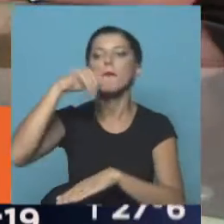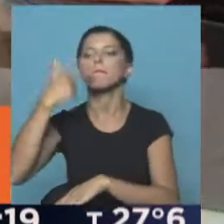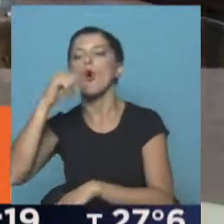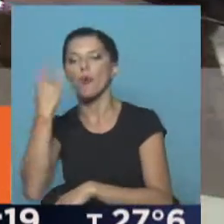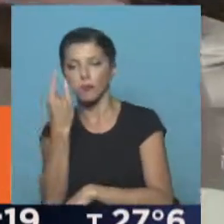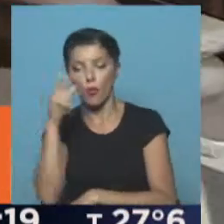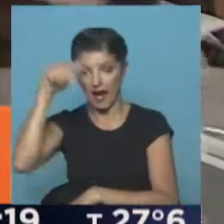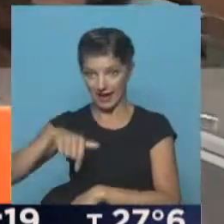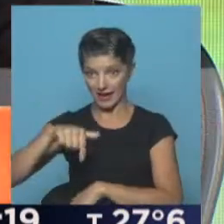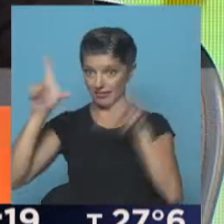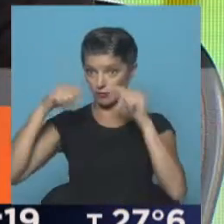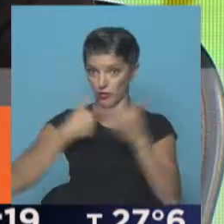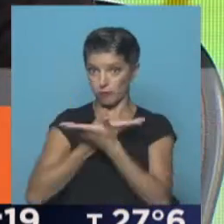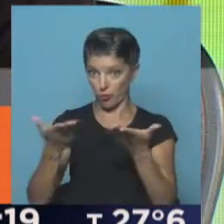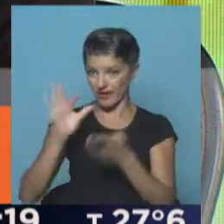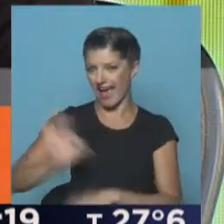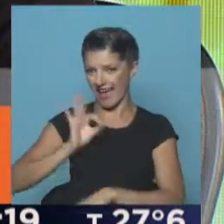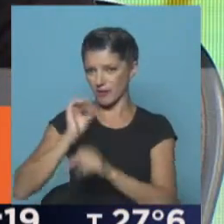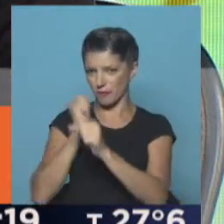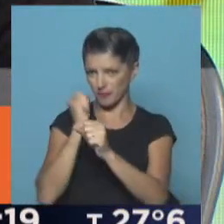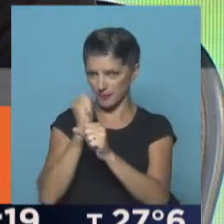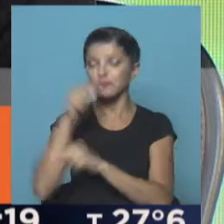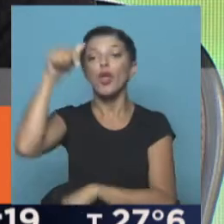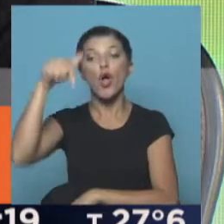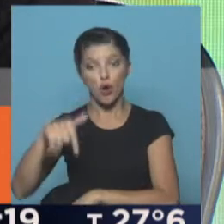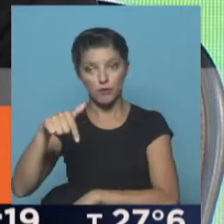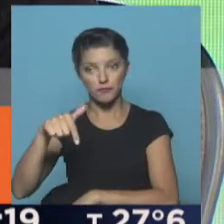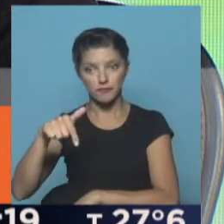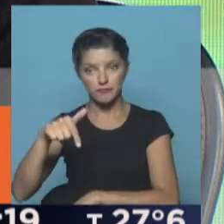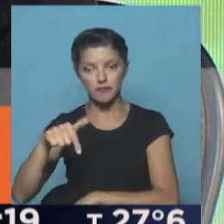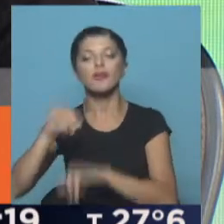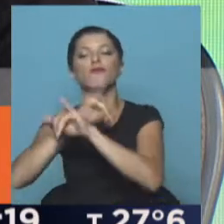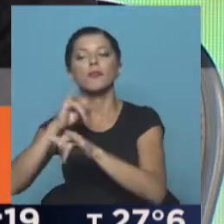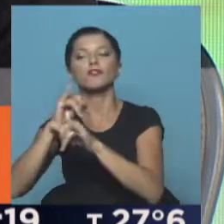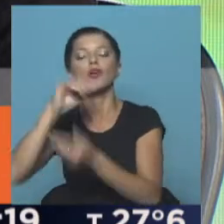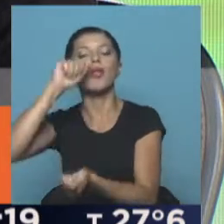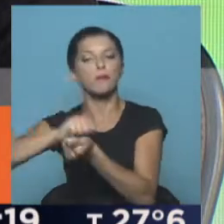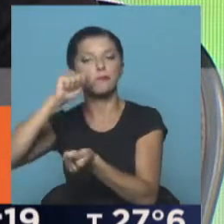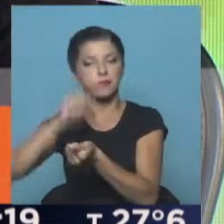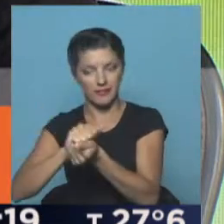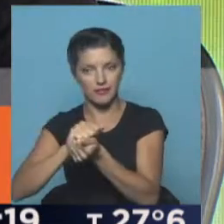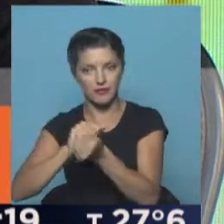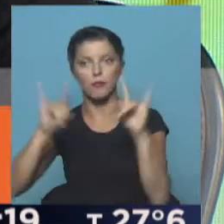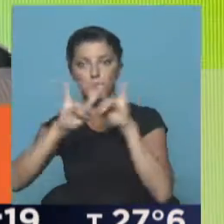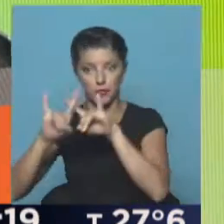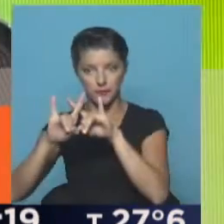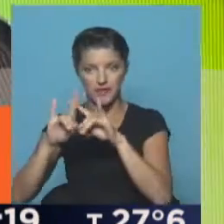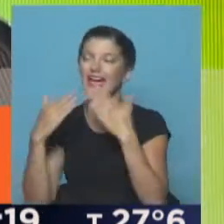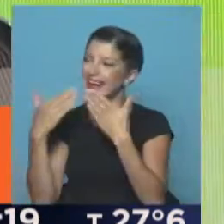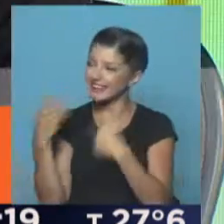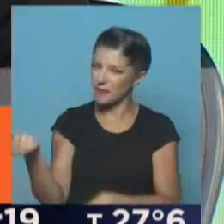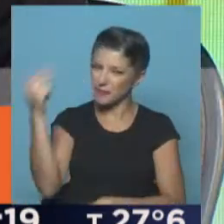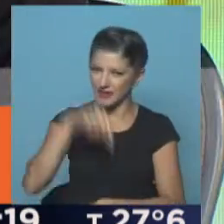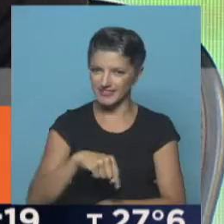en Canal 7 durante muchos años y actualmente es curador de contenidos y editor del sitio de noticias Flipboard. Gracias por estar con